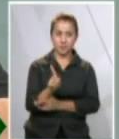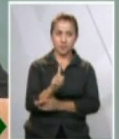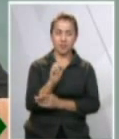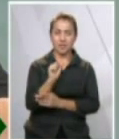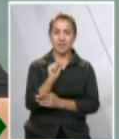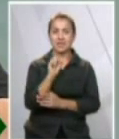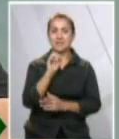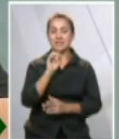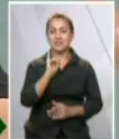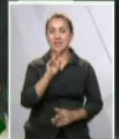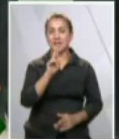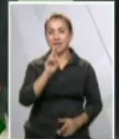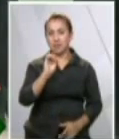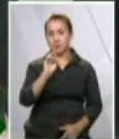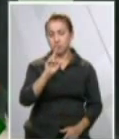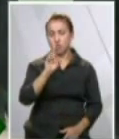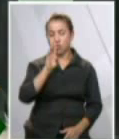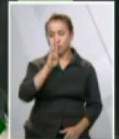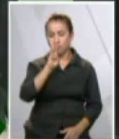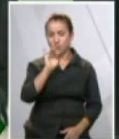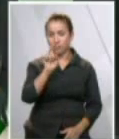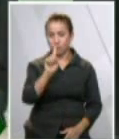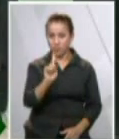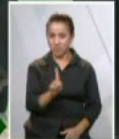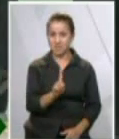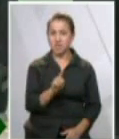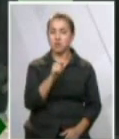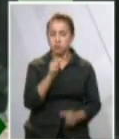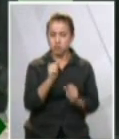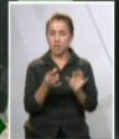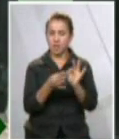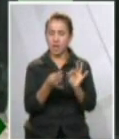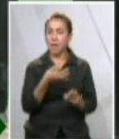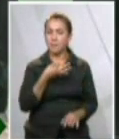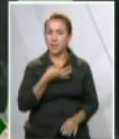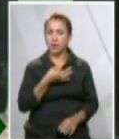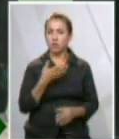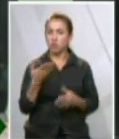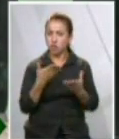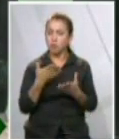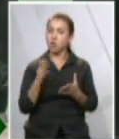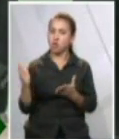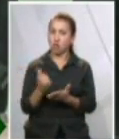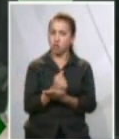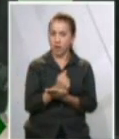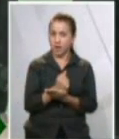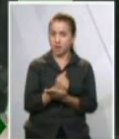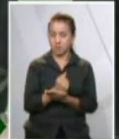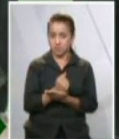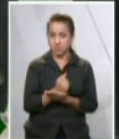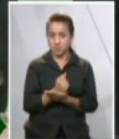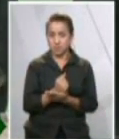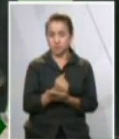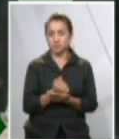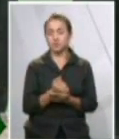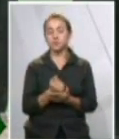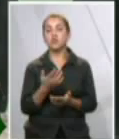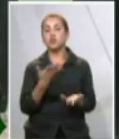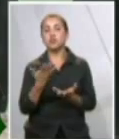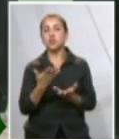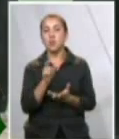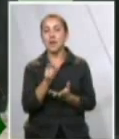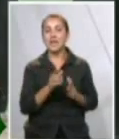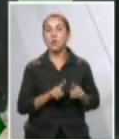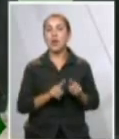Cyborg Beast. Cuéntanos un poquito en qué consiste esa prótesis y cómo es el camino para llegar. Después le vamos a pedir apoyo también a Ricardo, pero cómo es